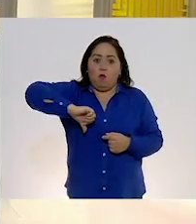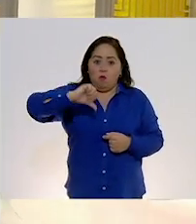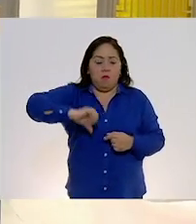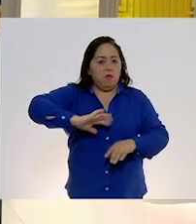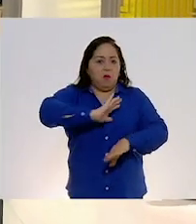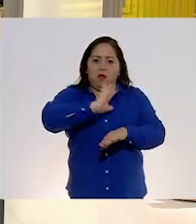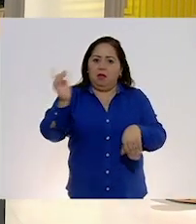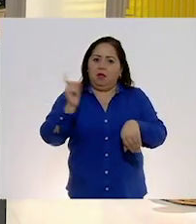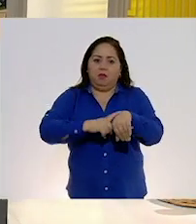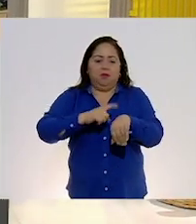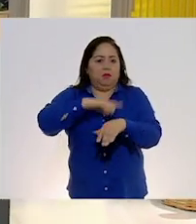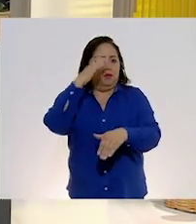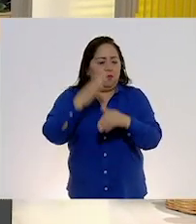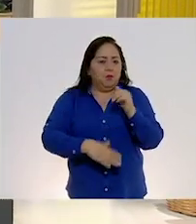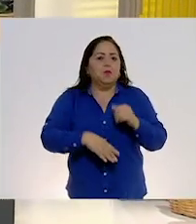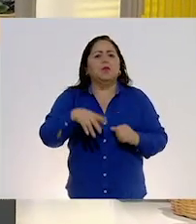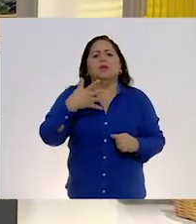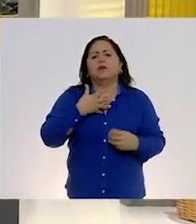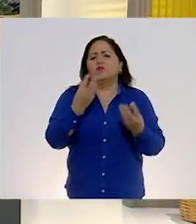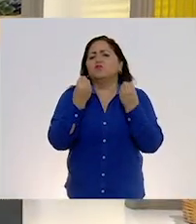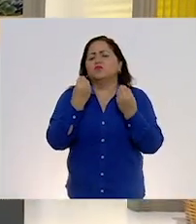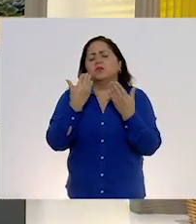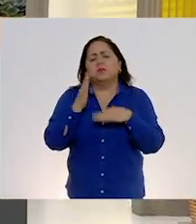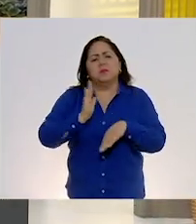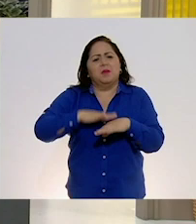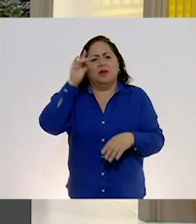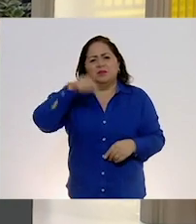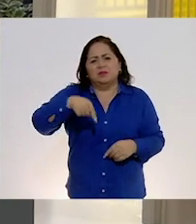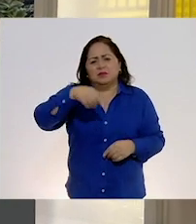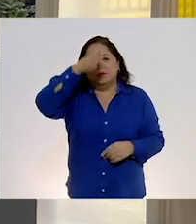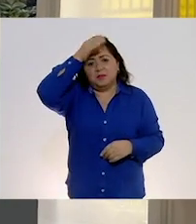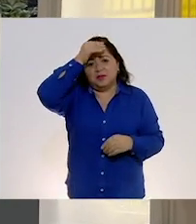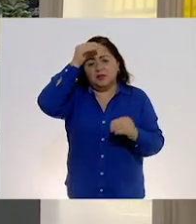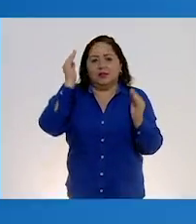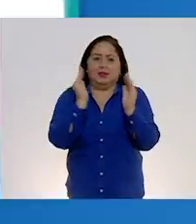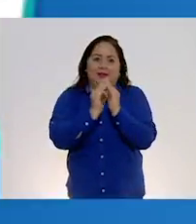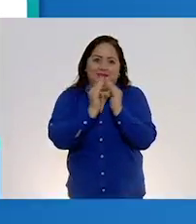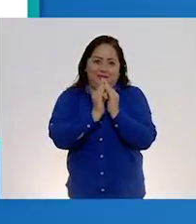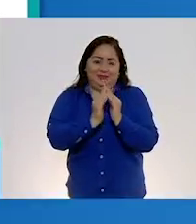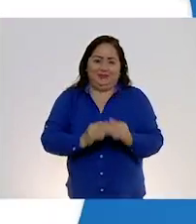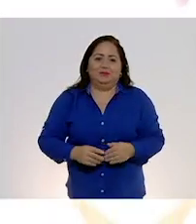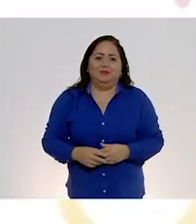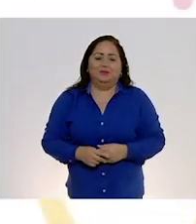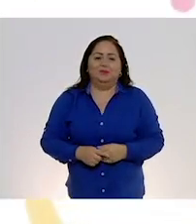se nos ha acabado el programa, pero tenemos mucho más aquí en Aprende en Casa.